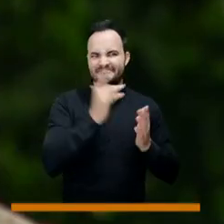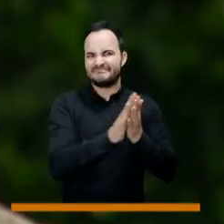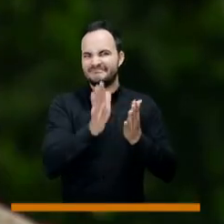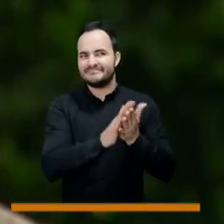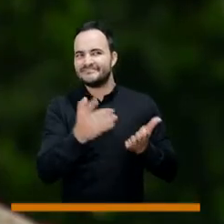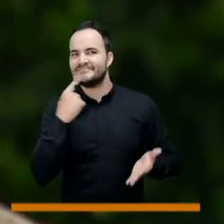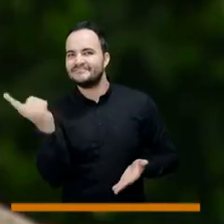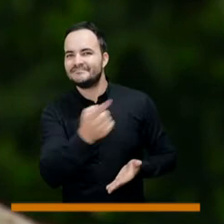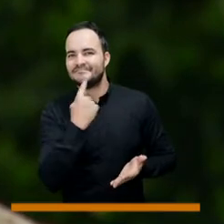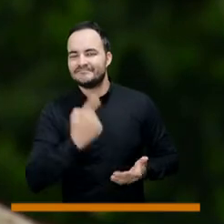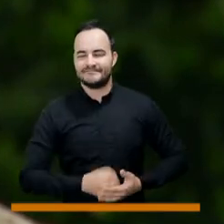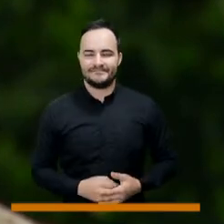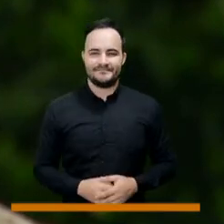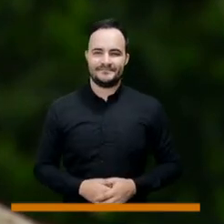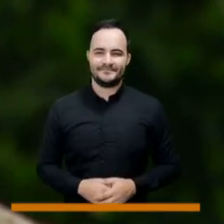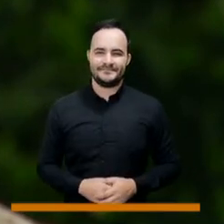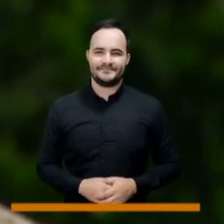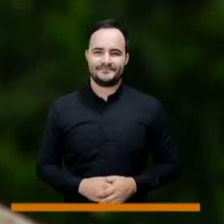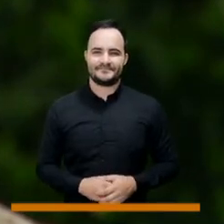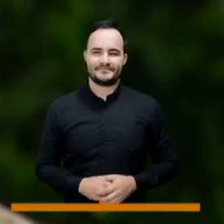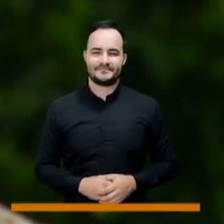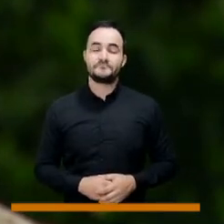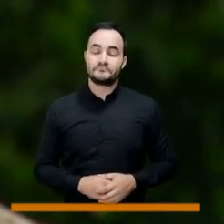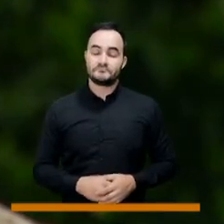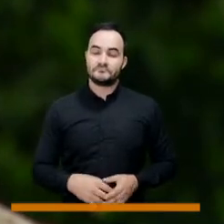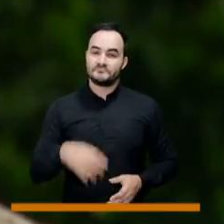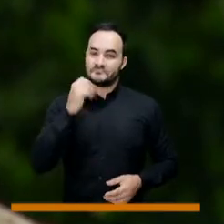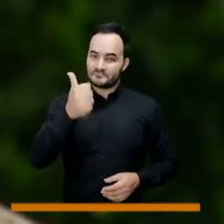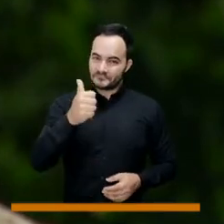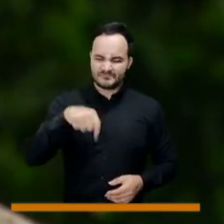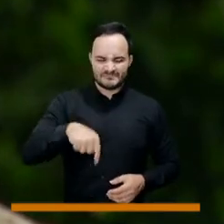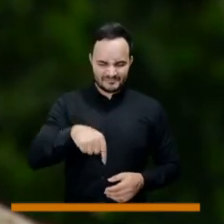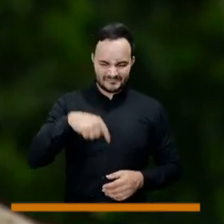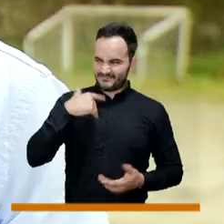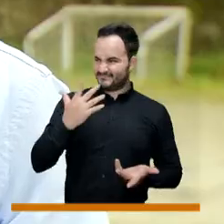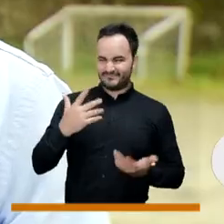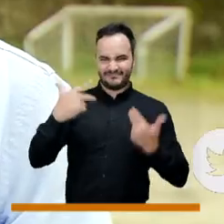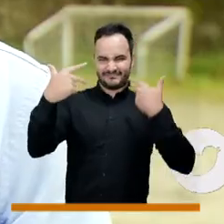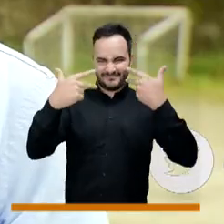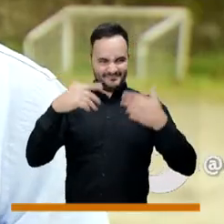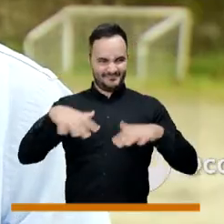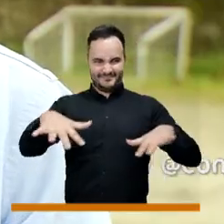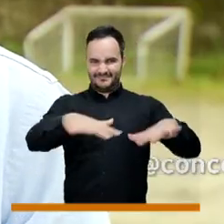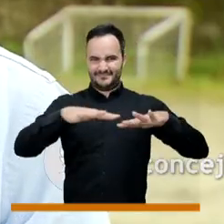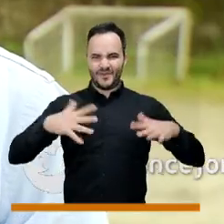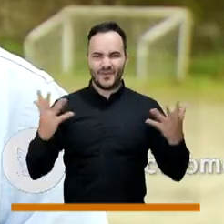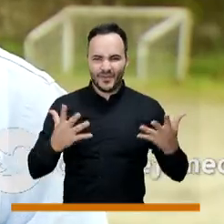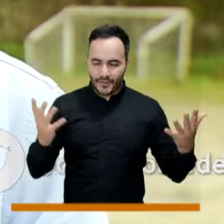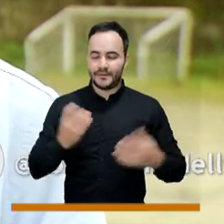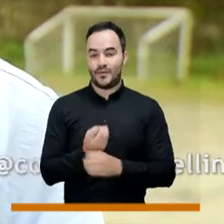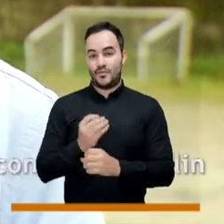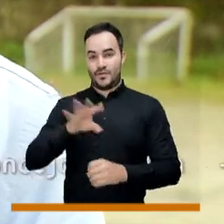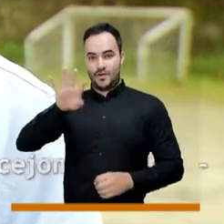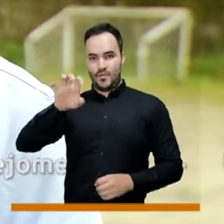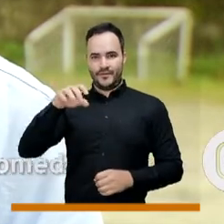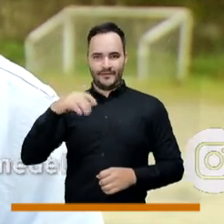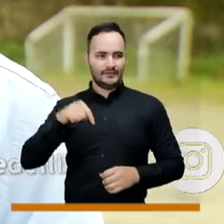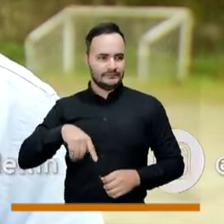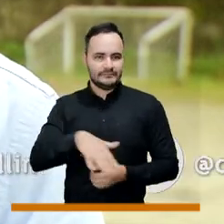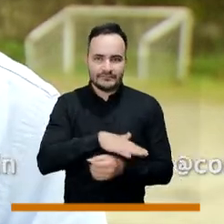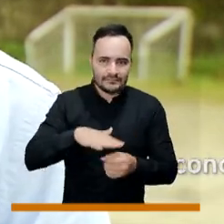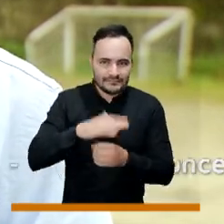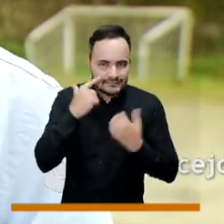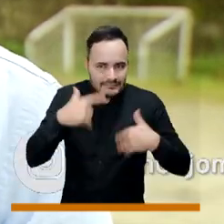recorriendo y recogiendo el pensamiento de la ciudadanía. Camilo, adelante. Katherine, la saludo desde uno de los lugares